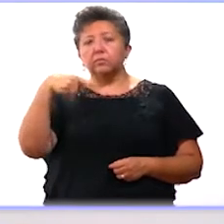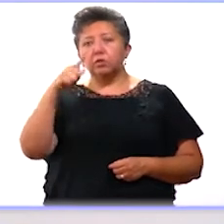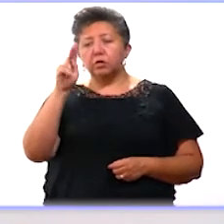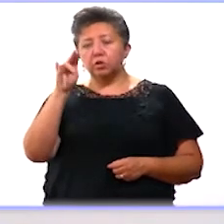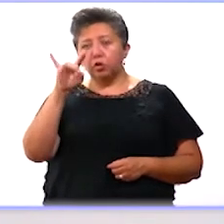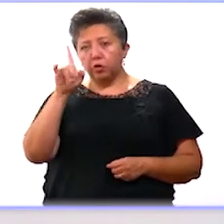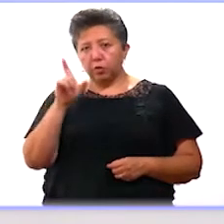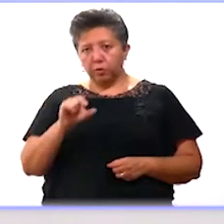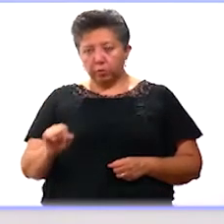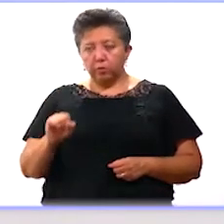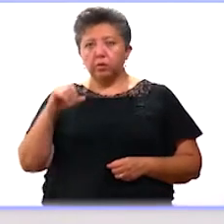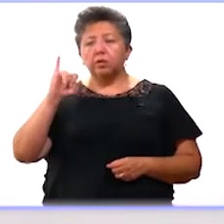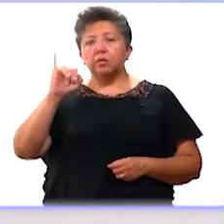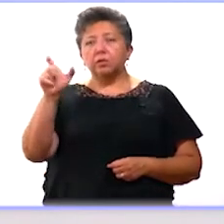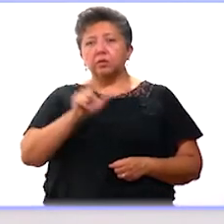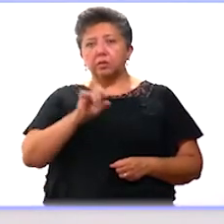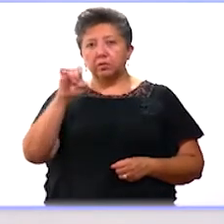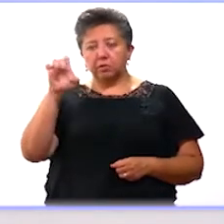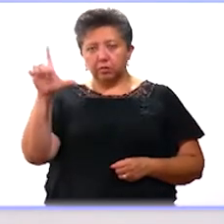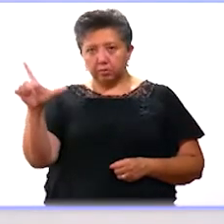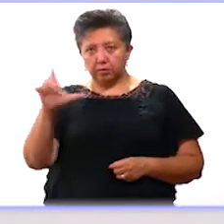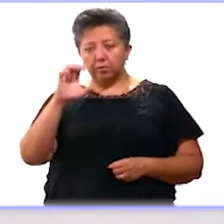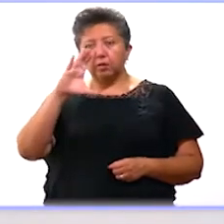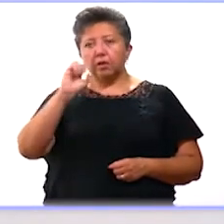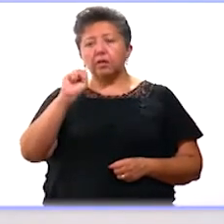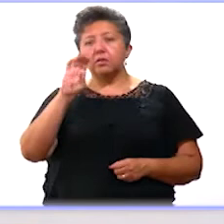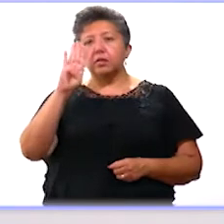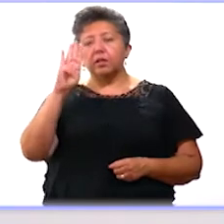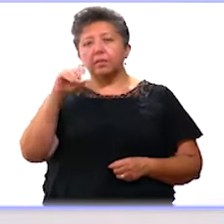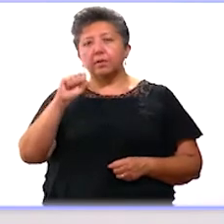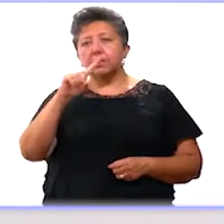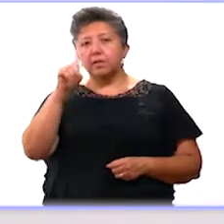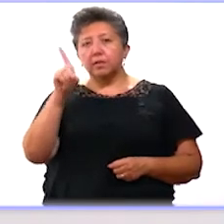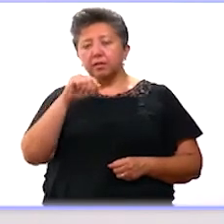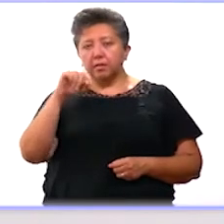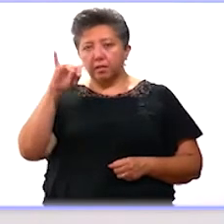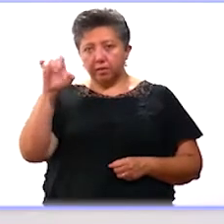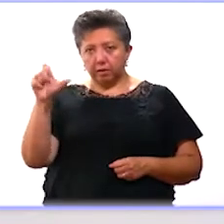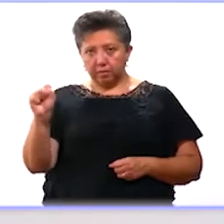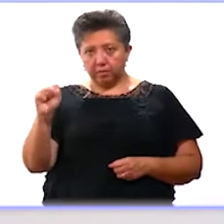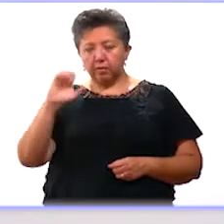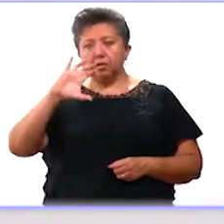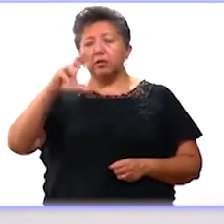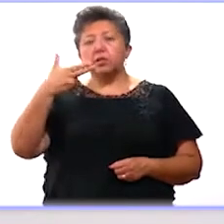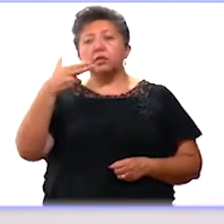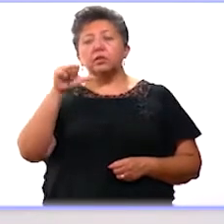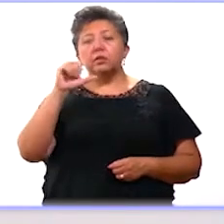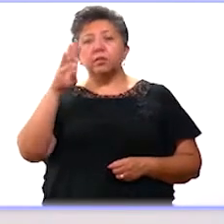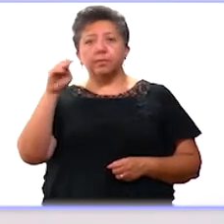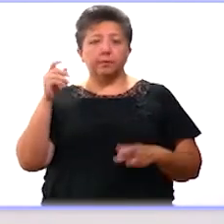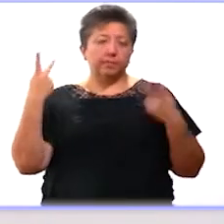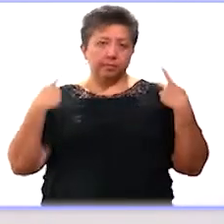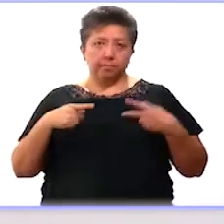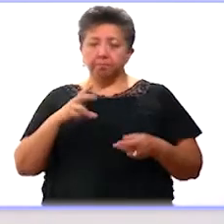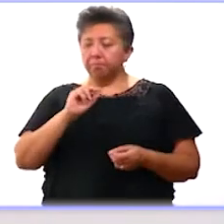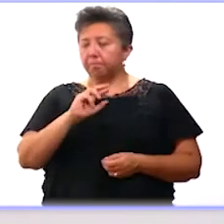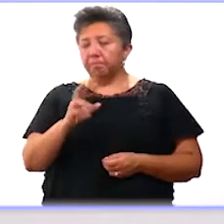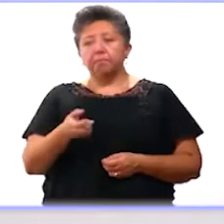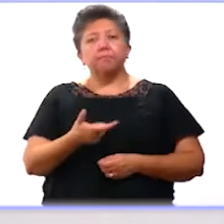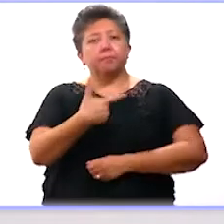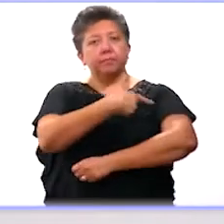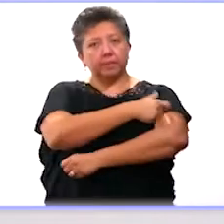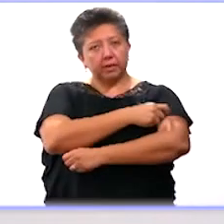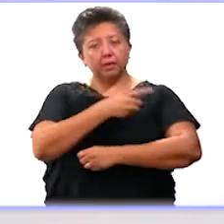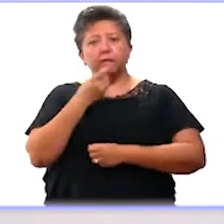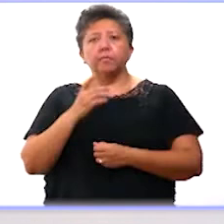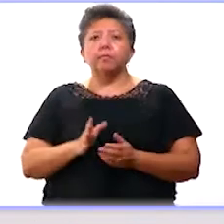Chiquinsonot, Chocholá, Ixil, Mayapán, Canzacap, Zitas, Calotmul y Chapap. Las personas que no han recibido la vacuna,